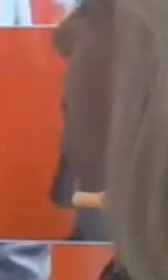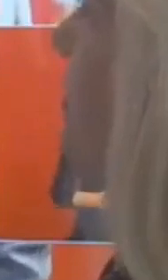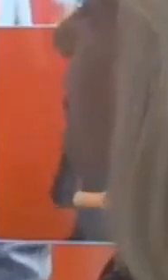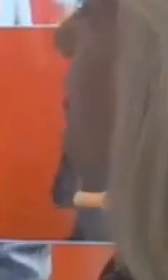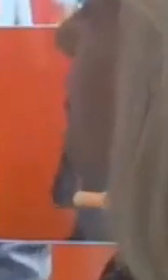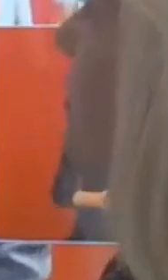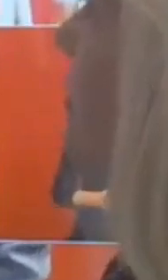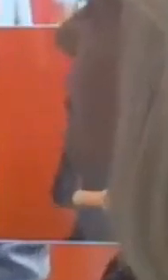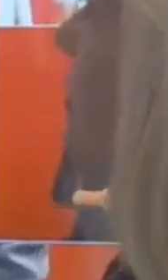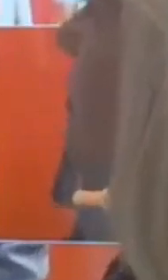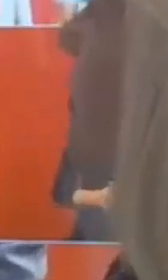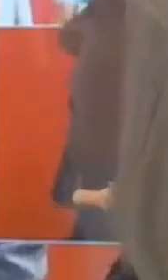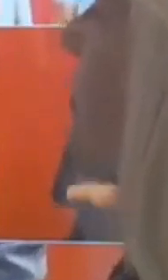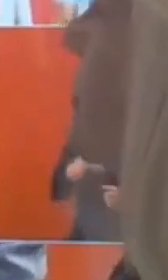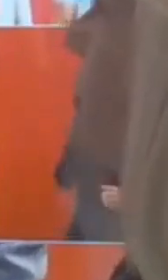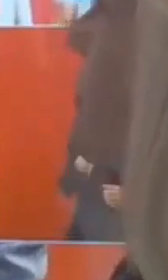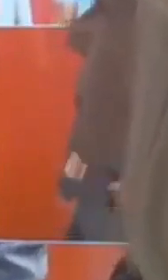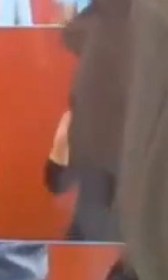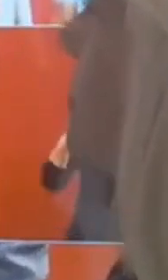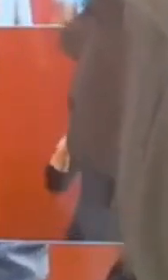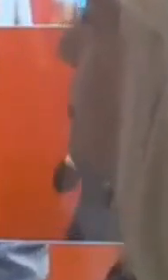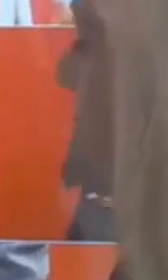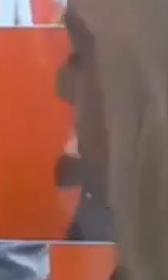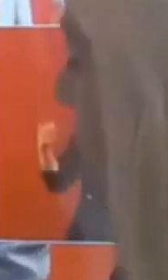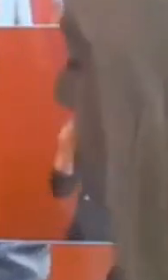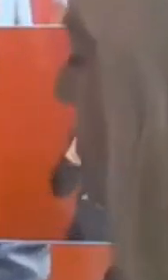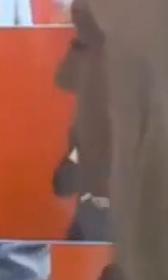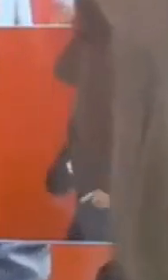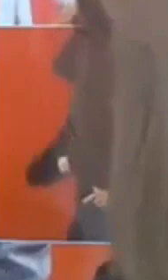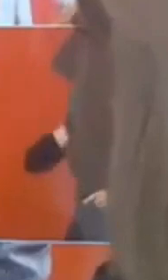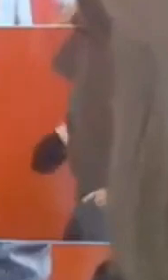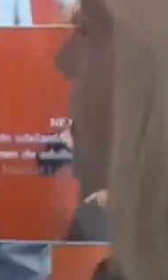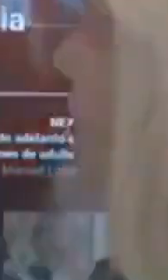irresponsabilidad o por contubernio.